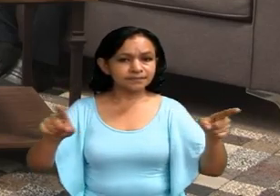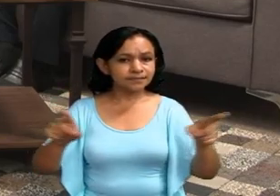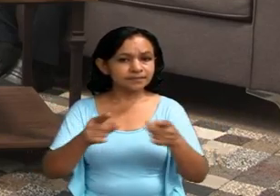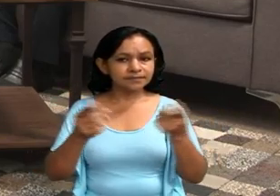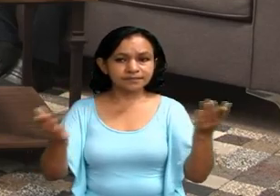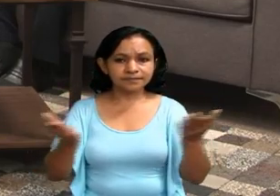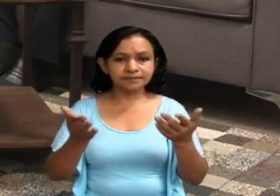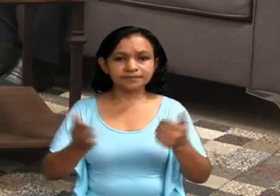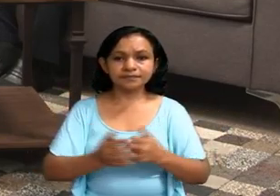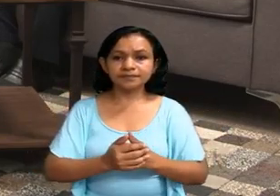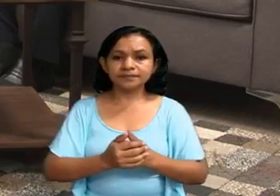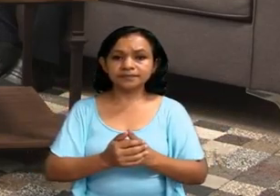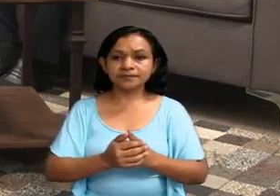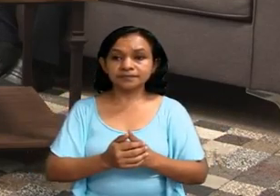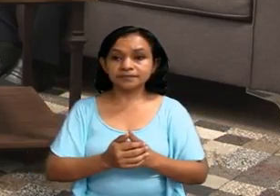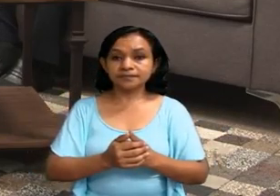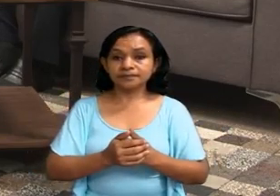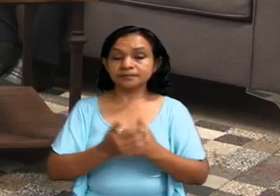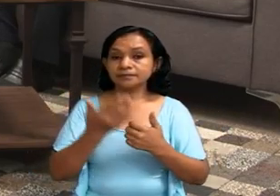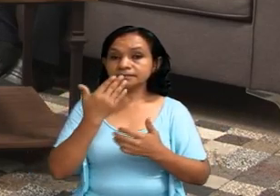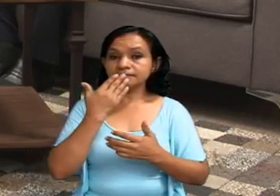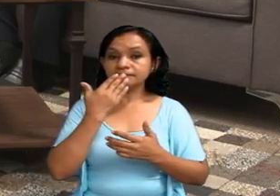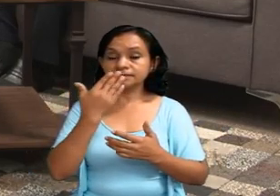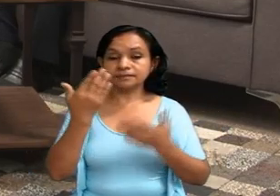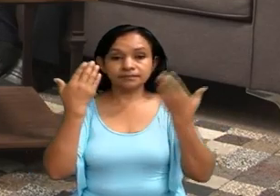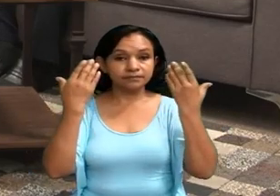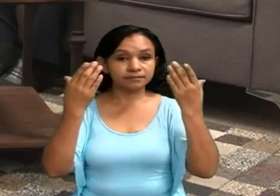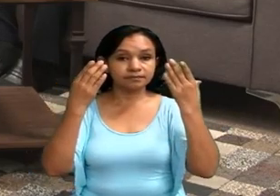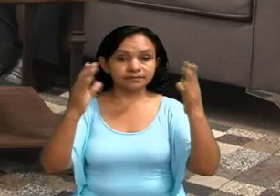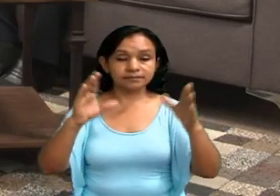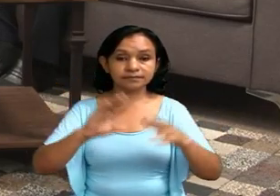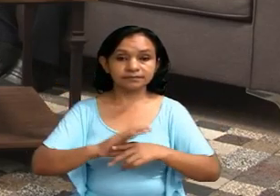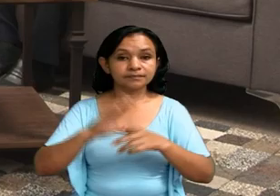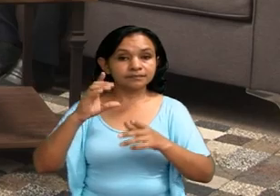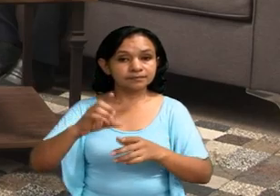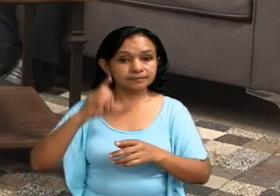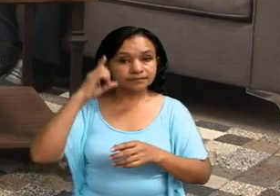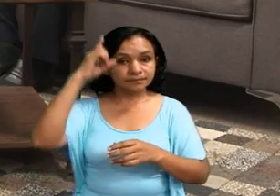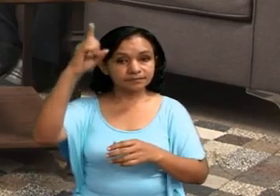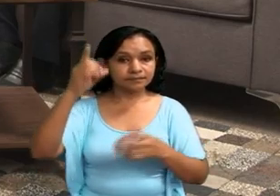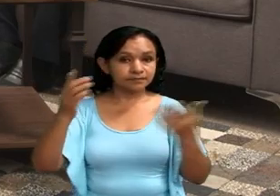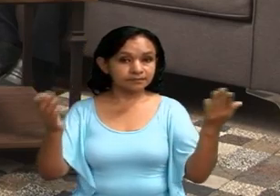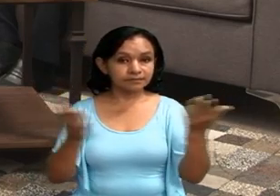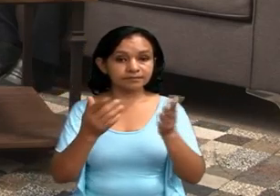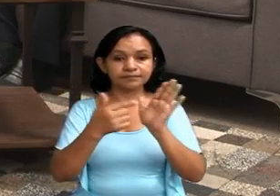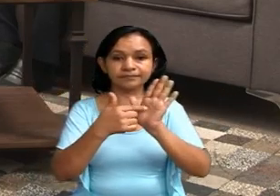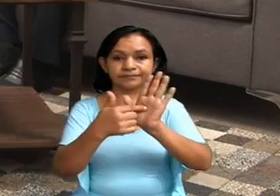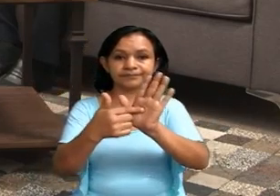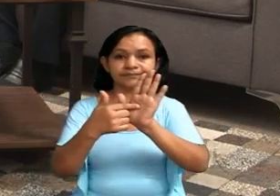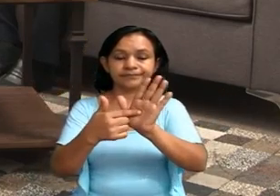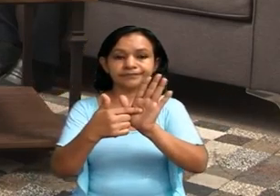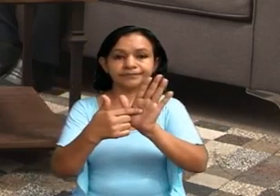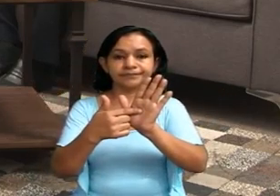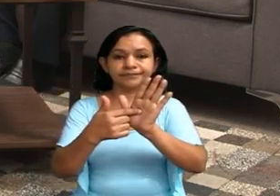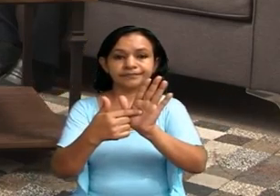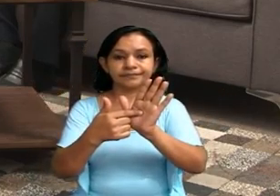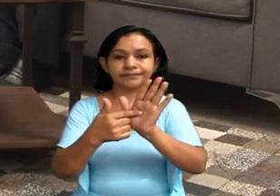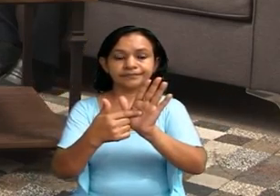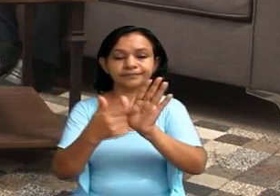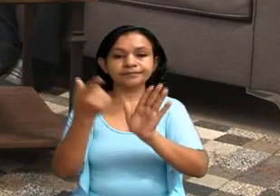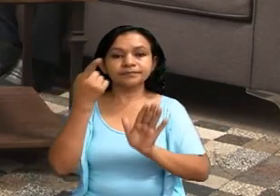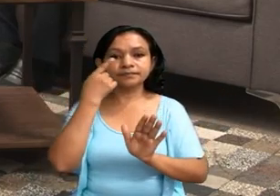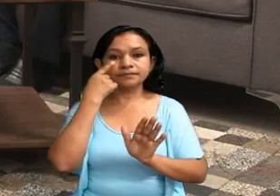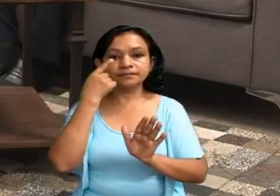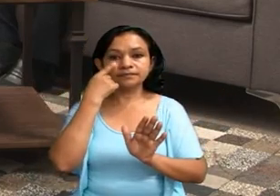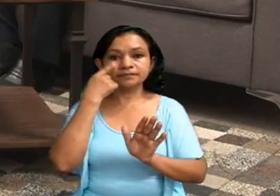tiene unos efectos positivos en su desarrollo. Por ejemplo, imagínate pues